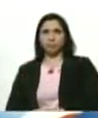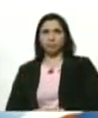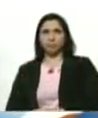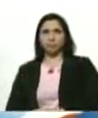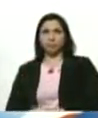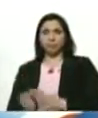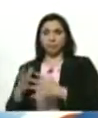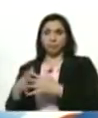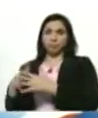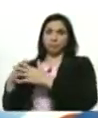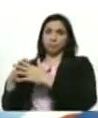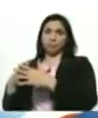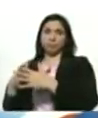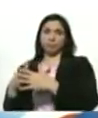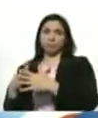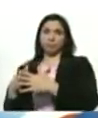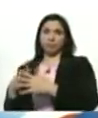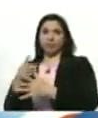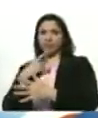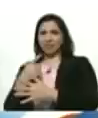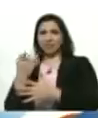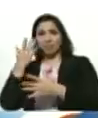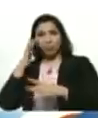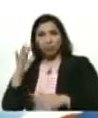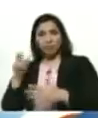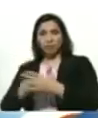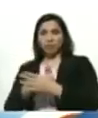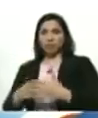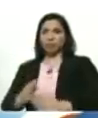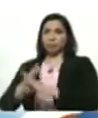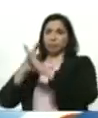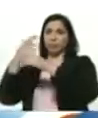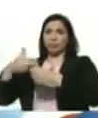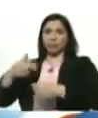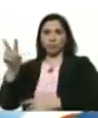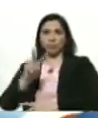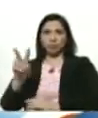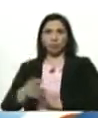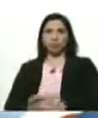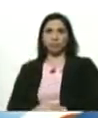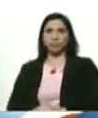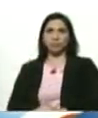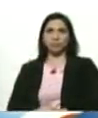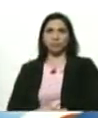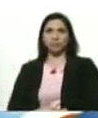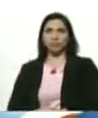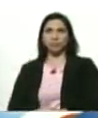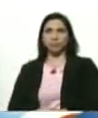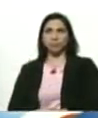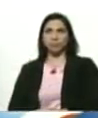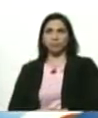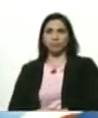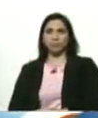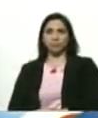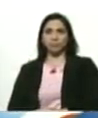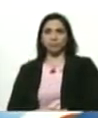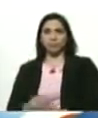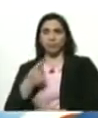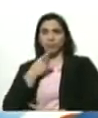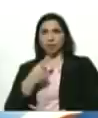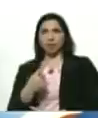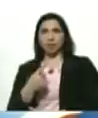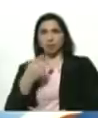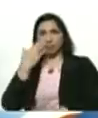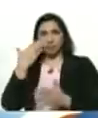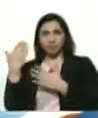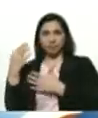estados unidos insiste en posibles sanciones al petróleo de venezuela dice reactivar